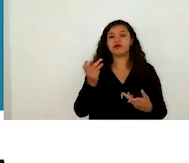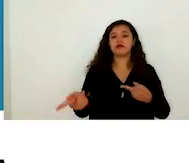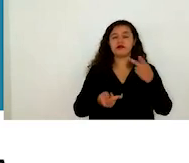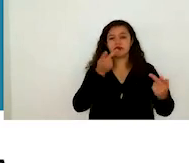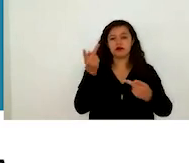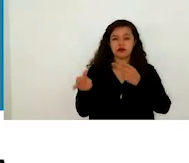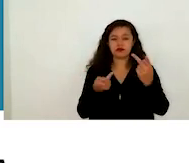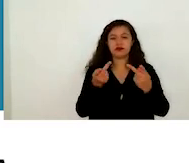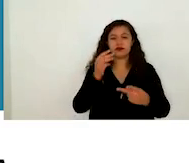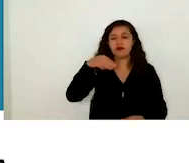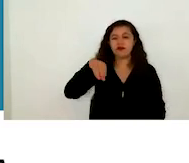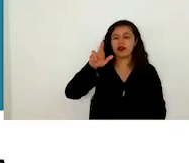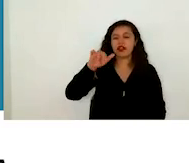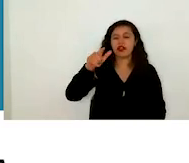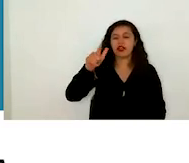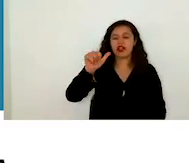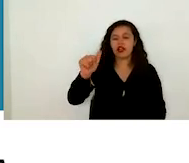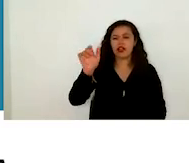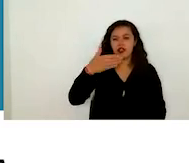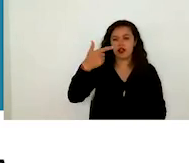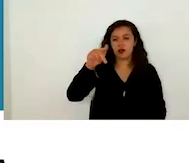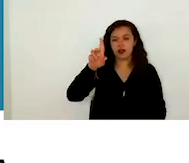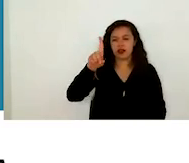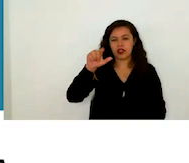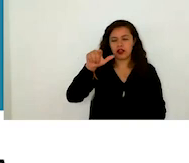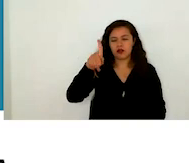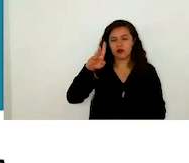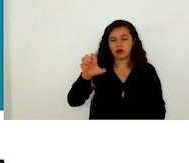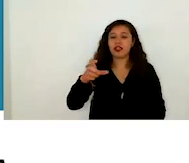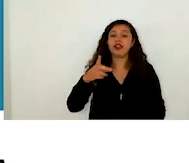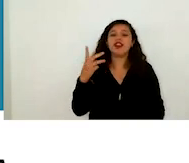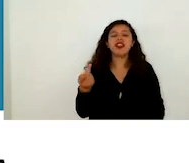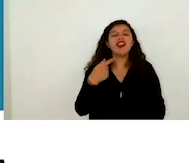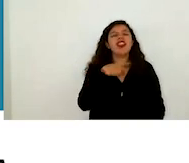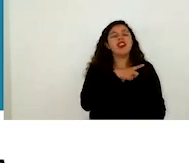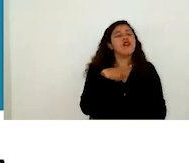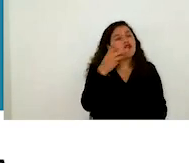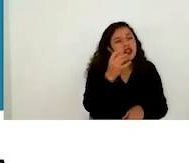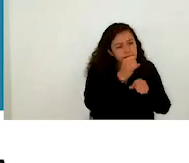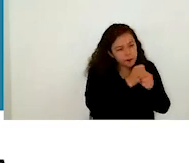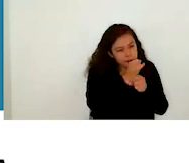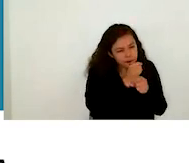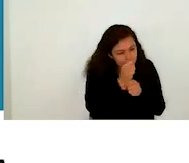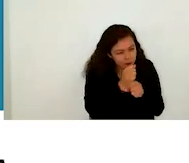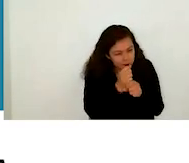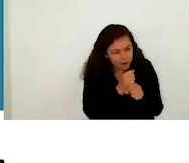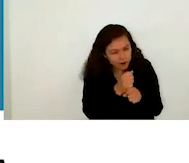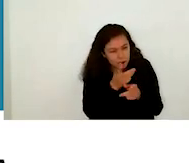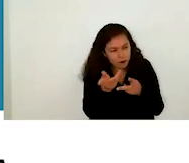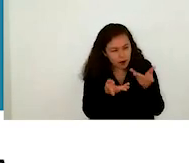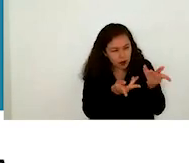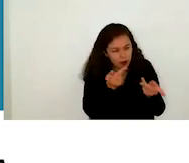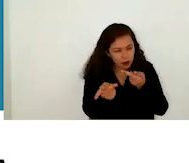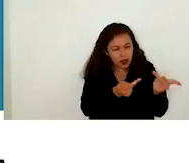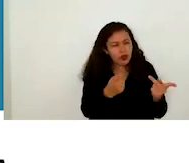para guadalupe es tengo que investigar tengo que acercarme no podemos desgastarlos